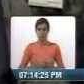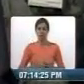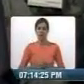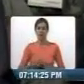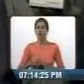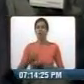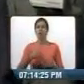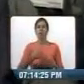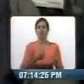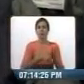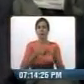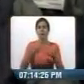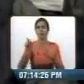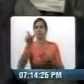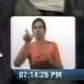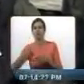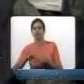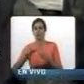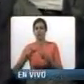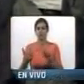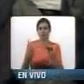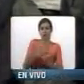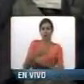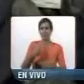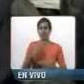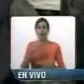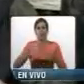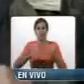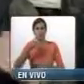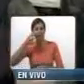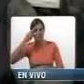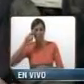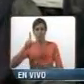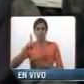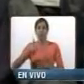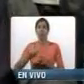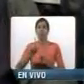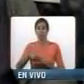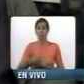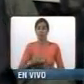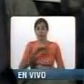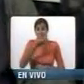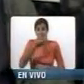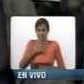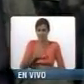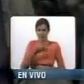identidad. También se presentó en la tarde,